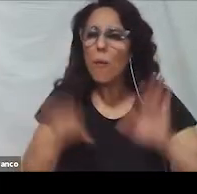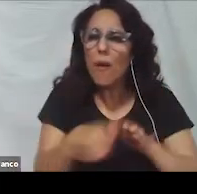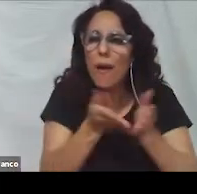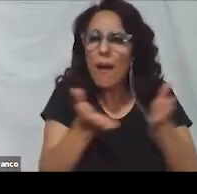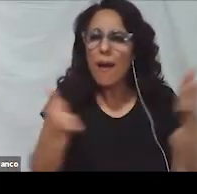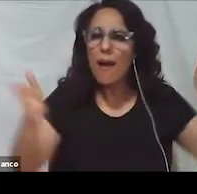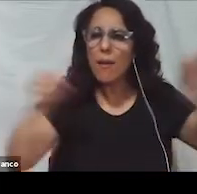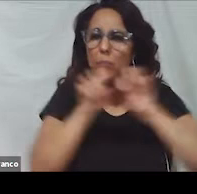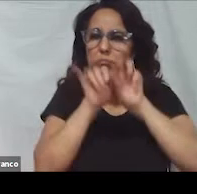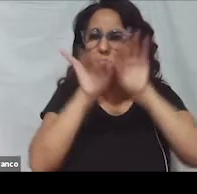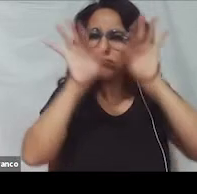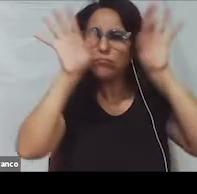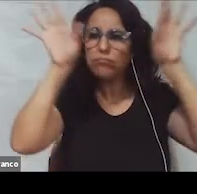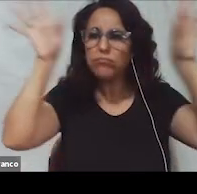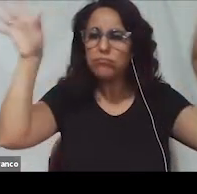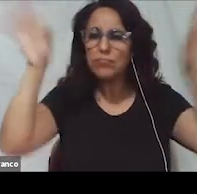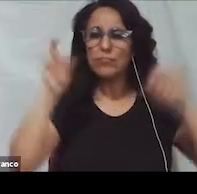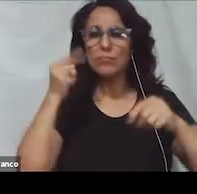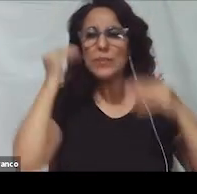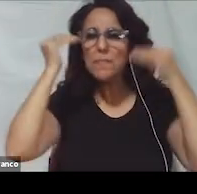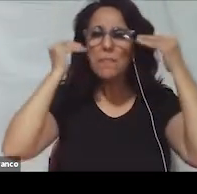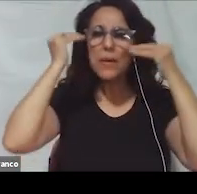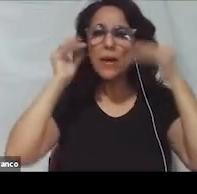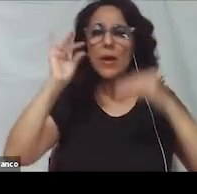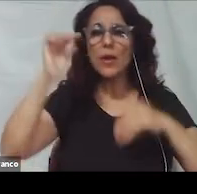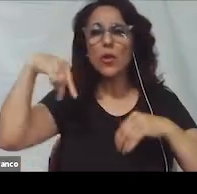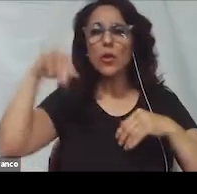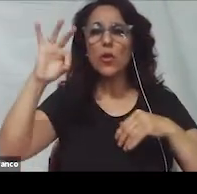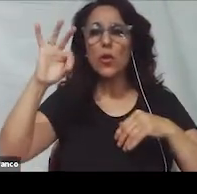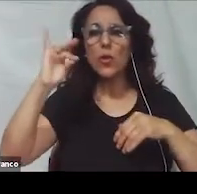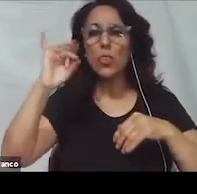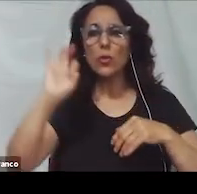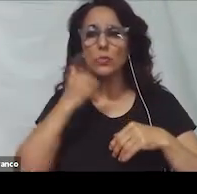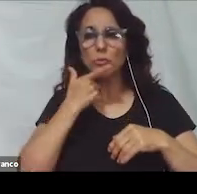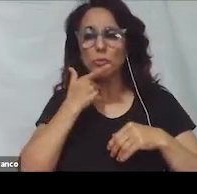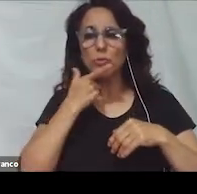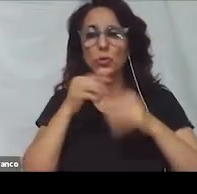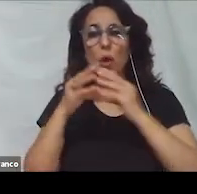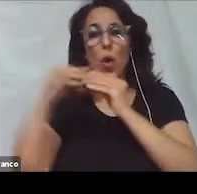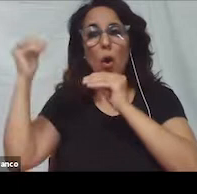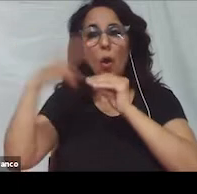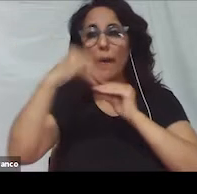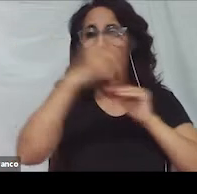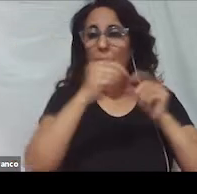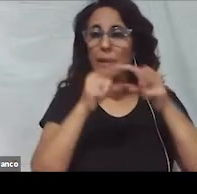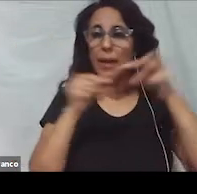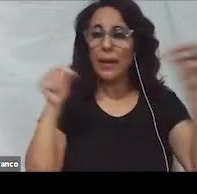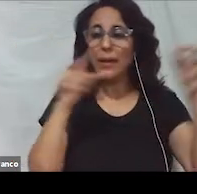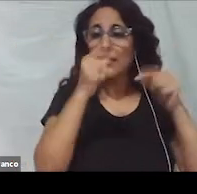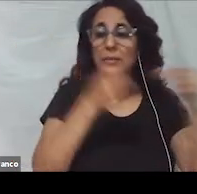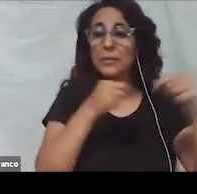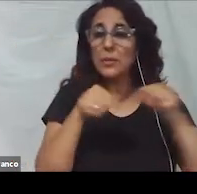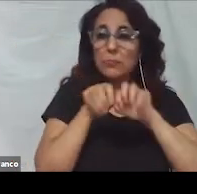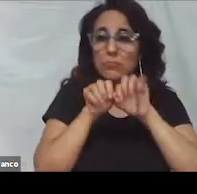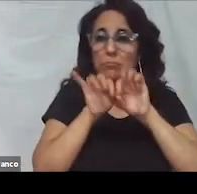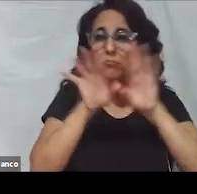fuera un árbol con distintas ramas y distintos nodos se llama, o distintas hojas, ¿sí?, que se van a ir encadenando a partir